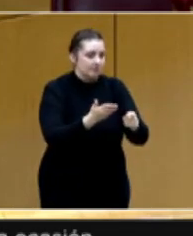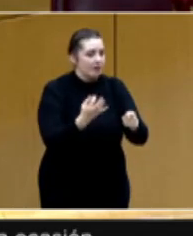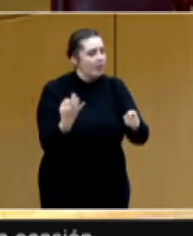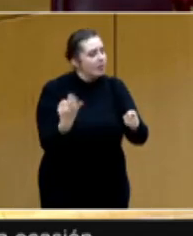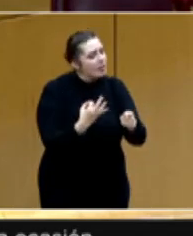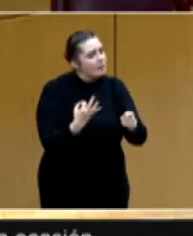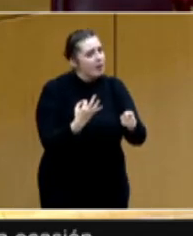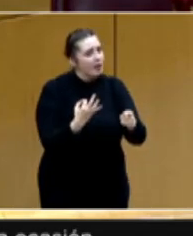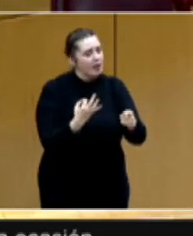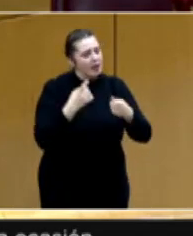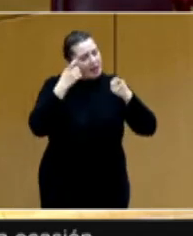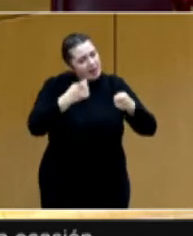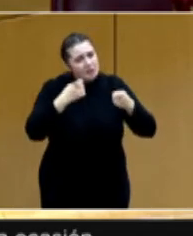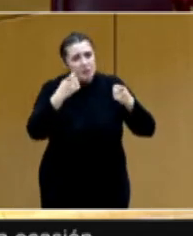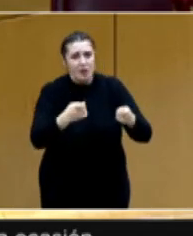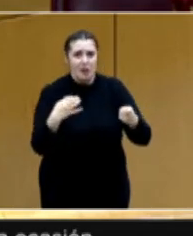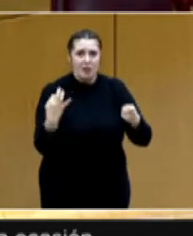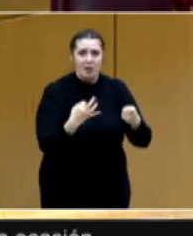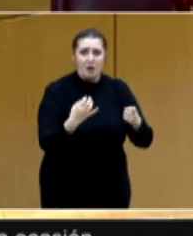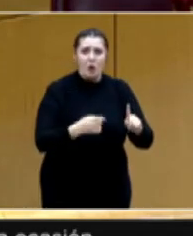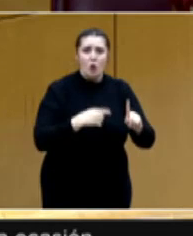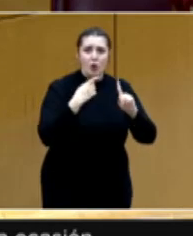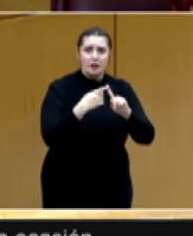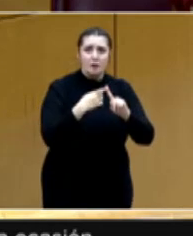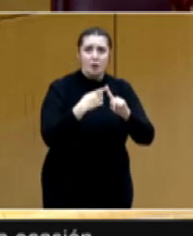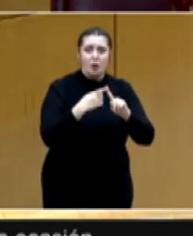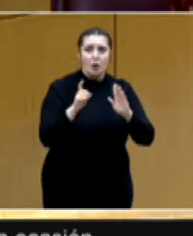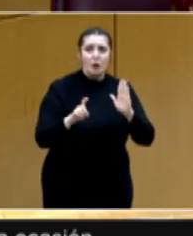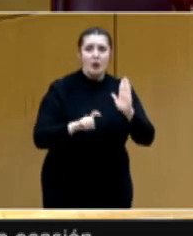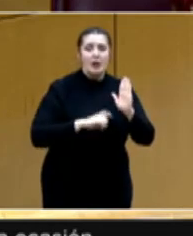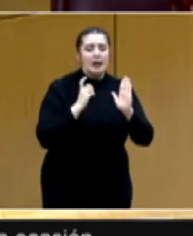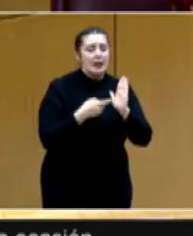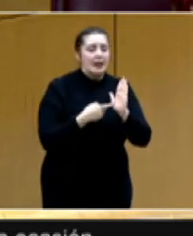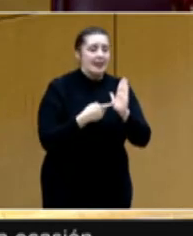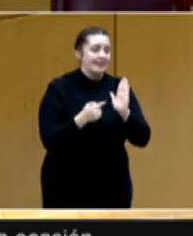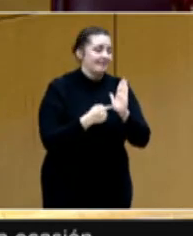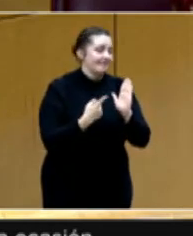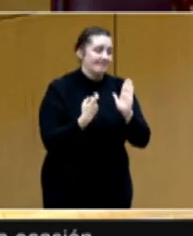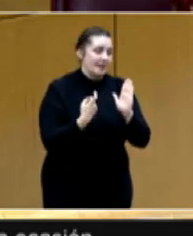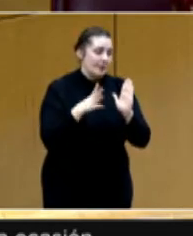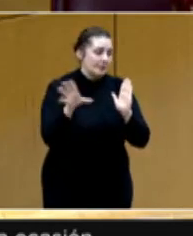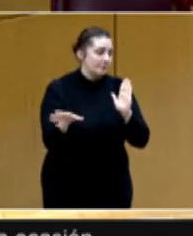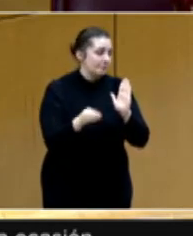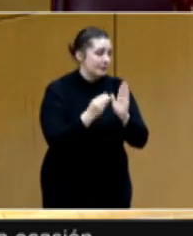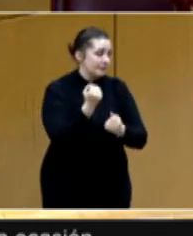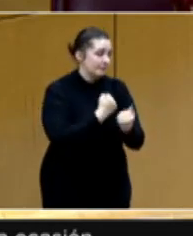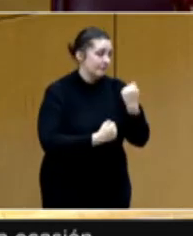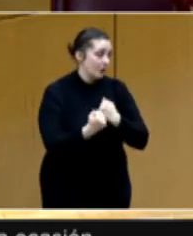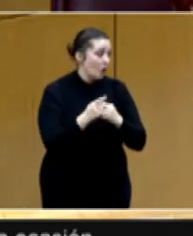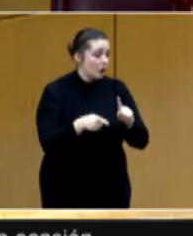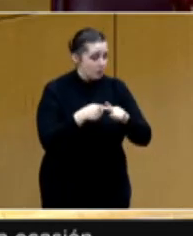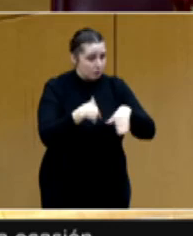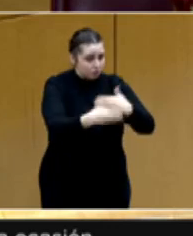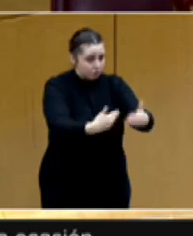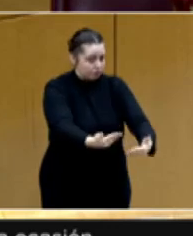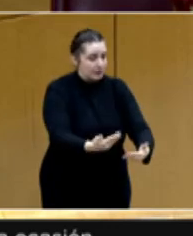este esfuerzo para que porque la ley va a requerir de ello para para salir adelante y